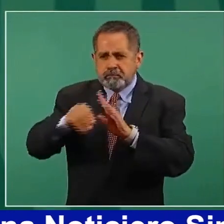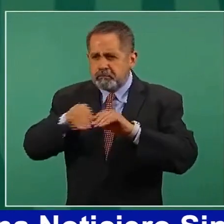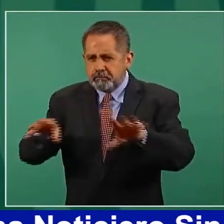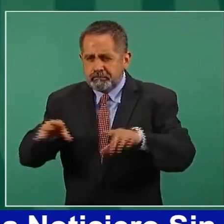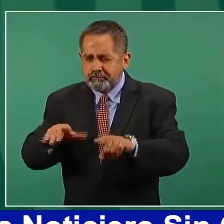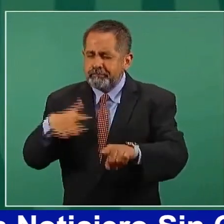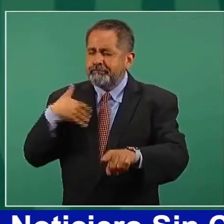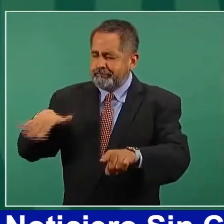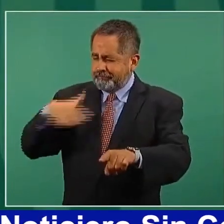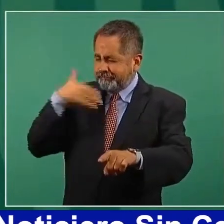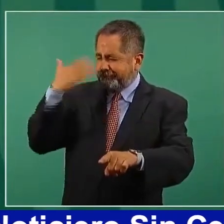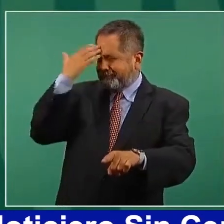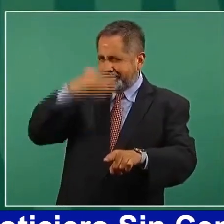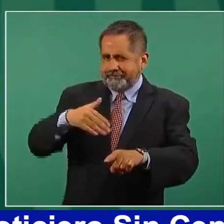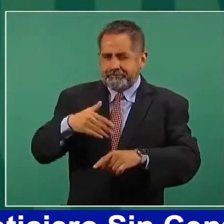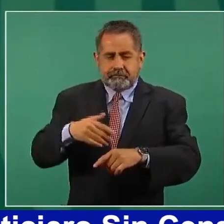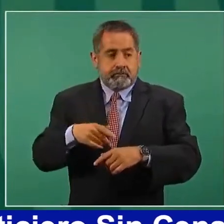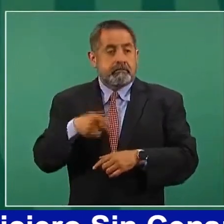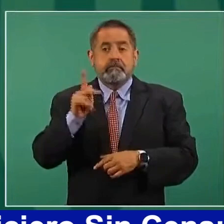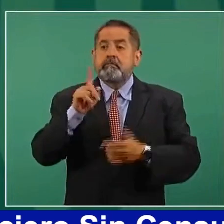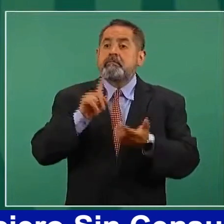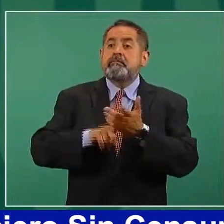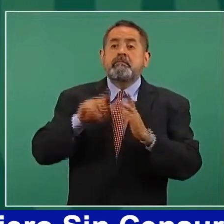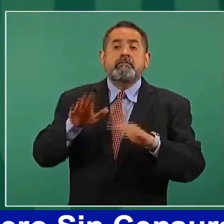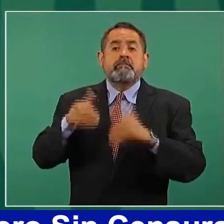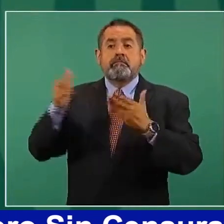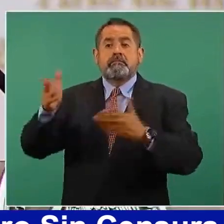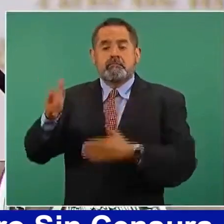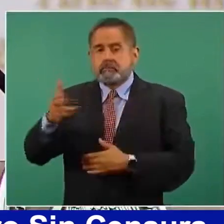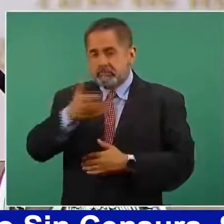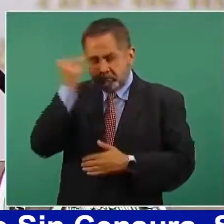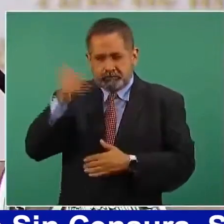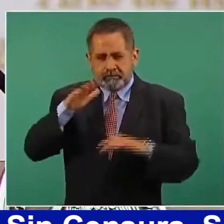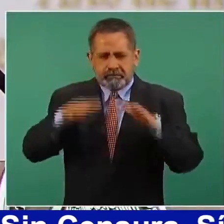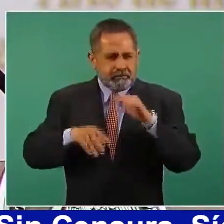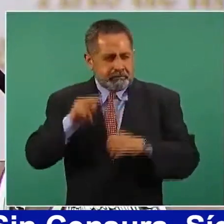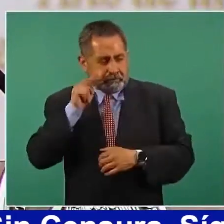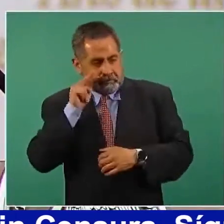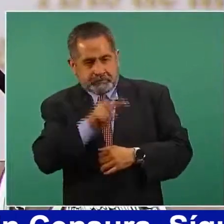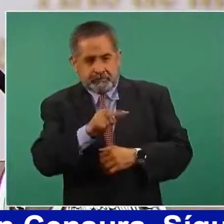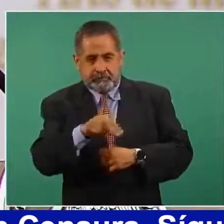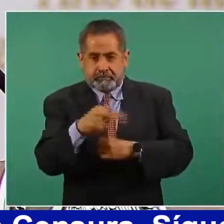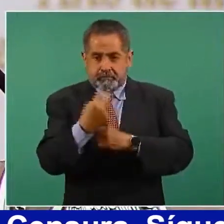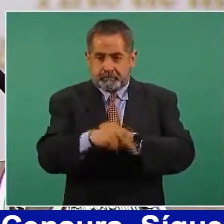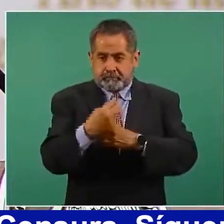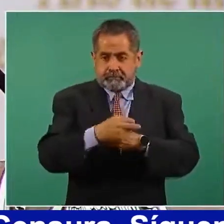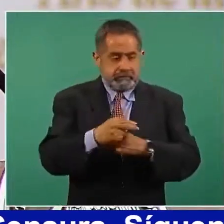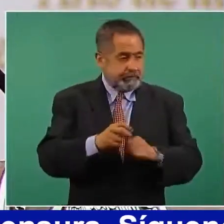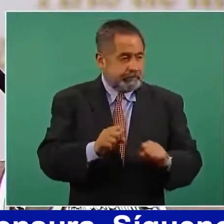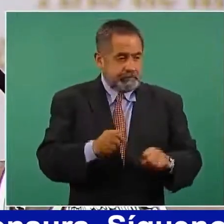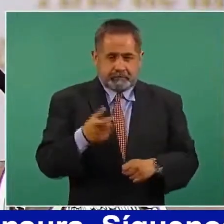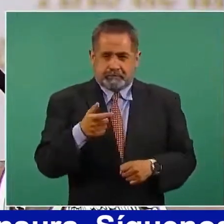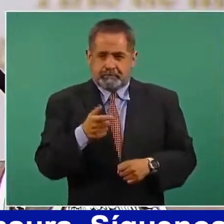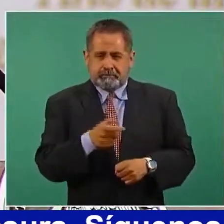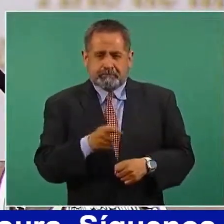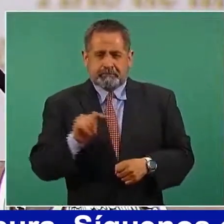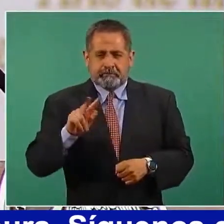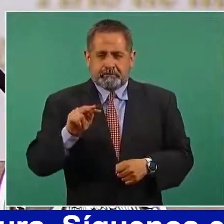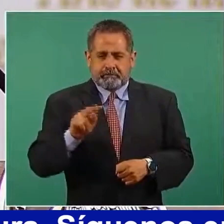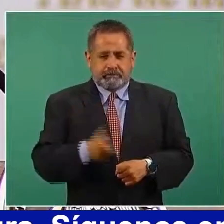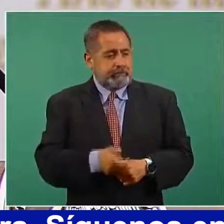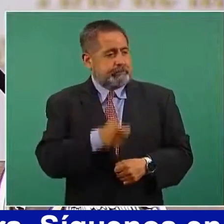mucha gente no sabe que a veces lo que se observa en la pantalla televisiva, sobre todo de